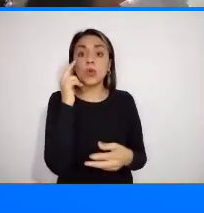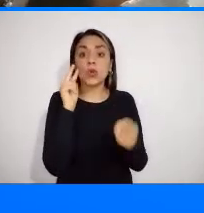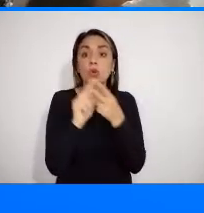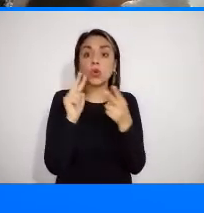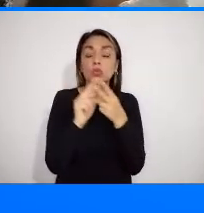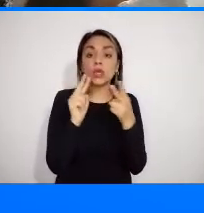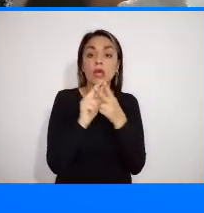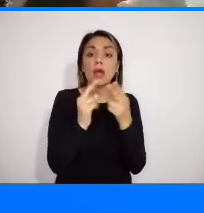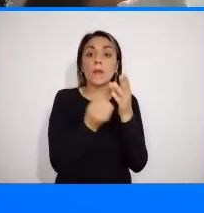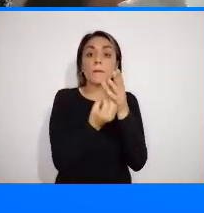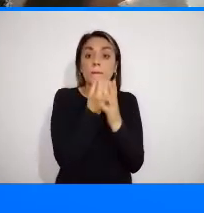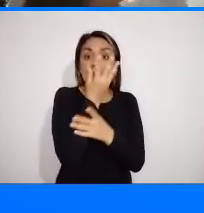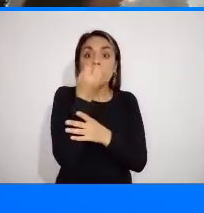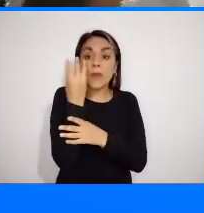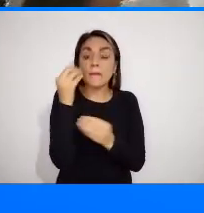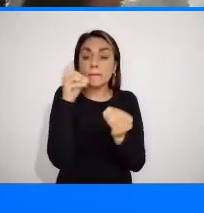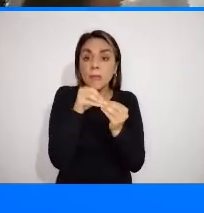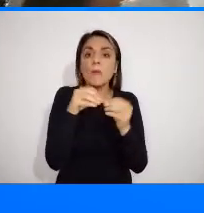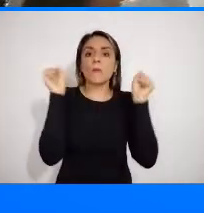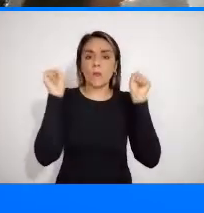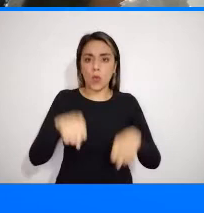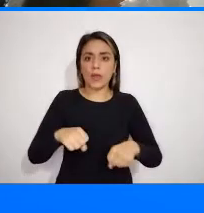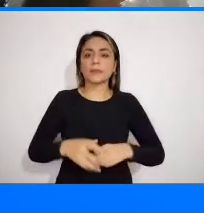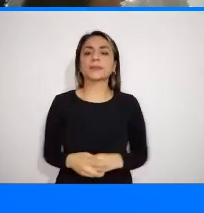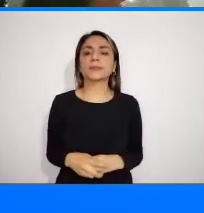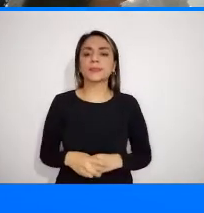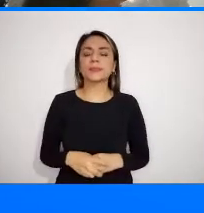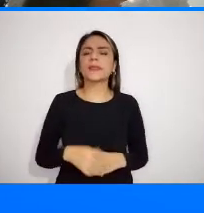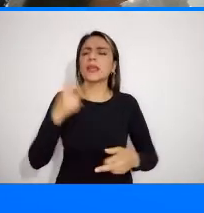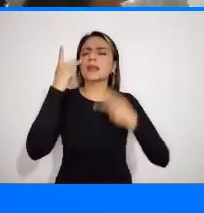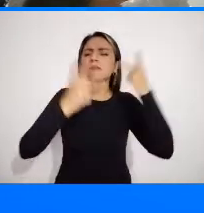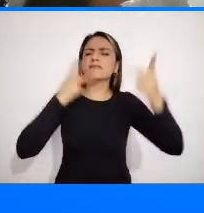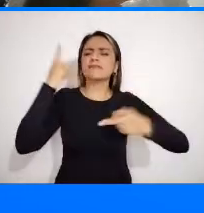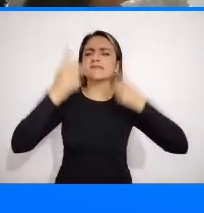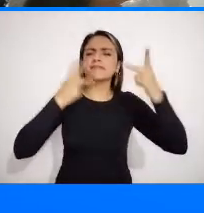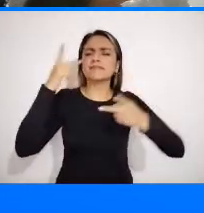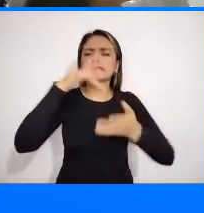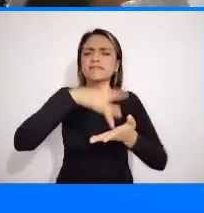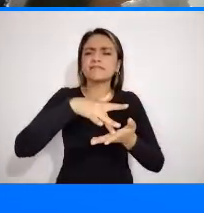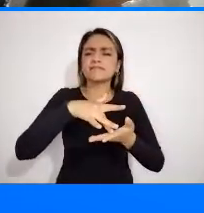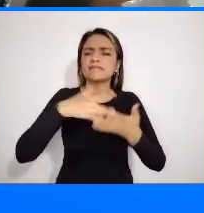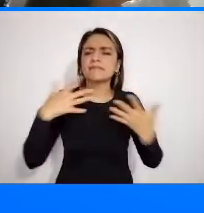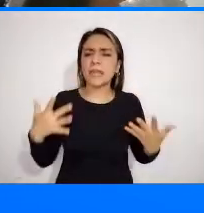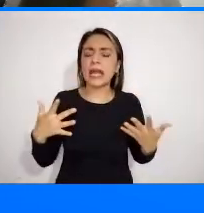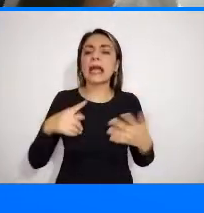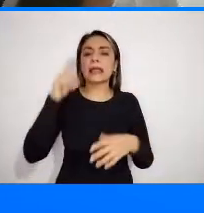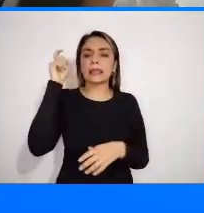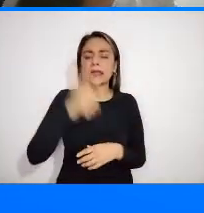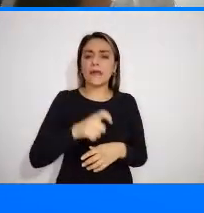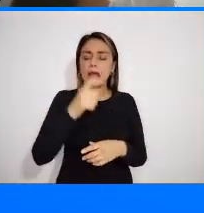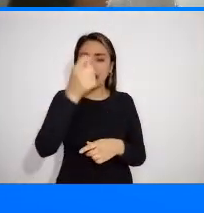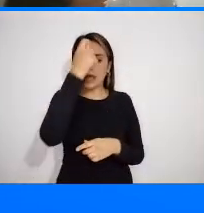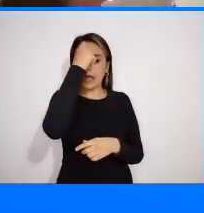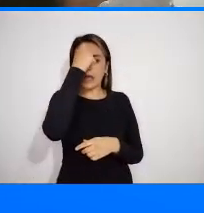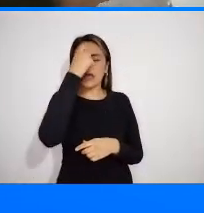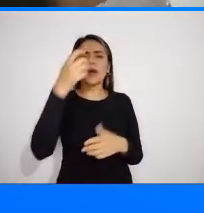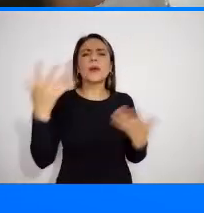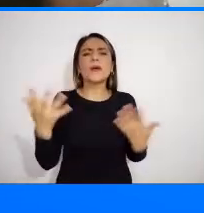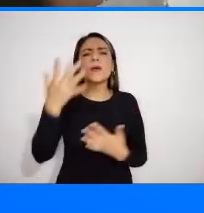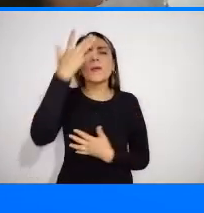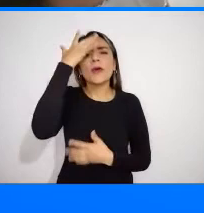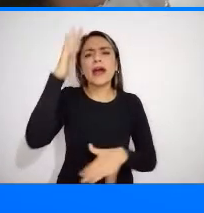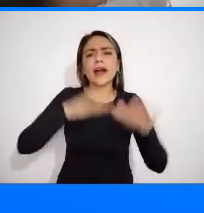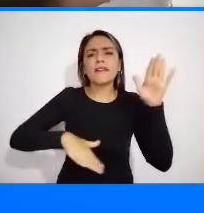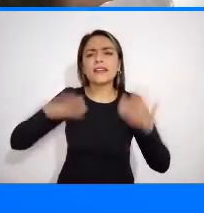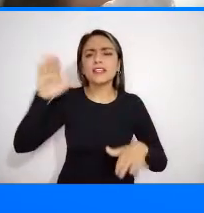flora, pues lo puede hacer. Los visitantes hay que tenerlos en cuenta porque pues muchos de